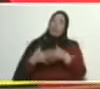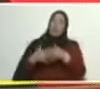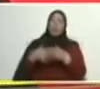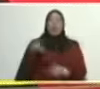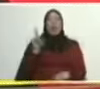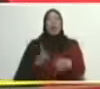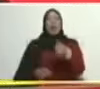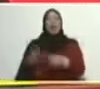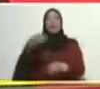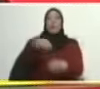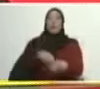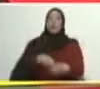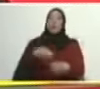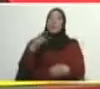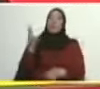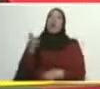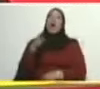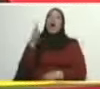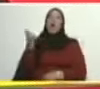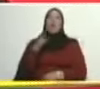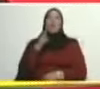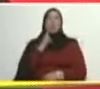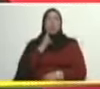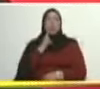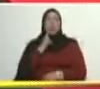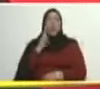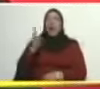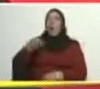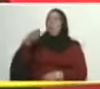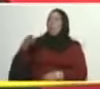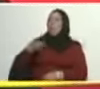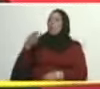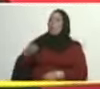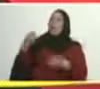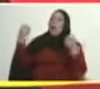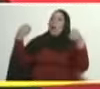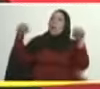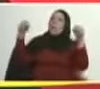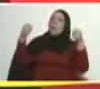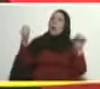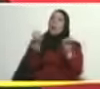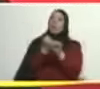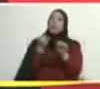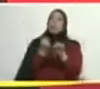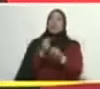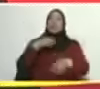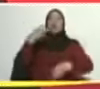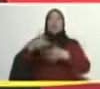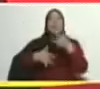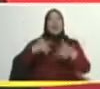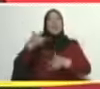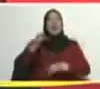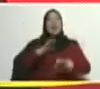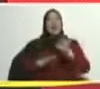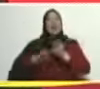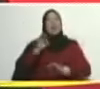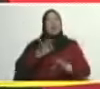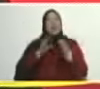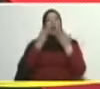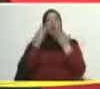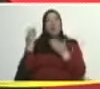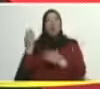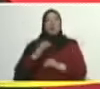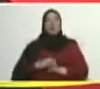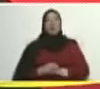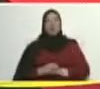asuntos internos de Honduras. Igual presión ha ejercido ese país sobre varias naciones centroamericanas.